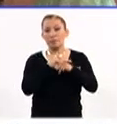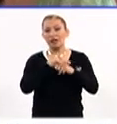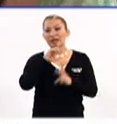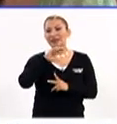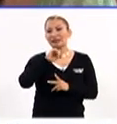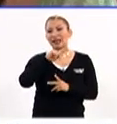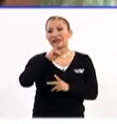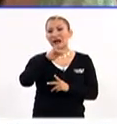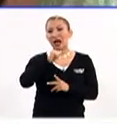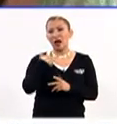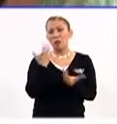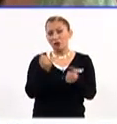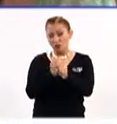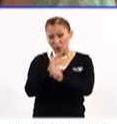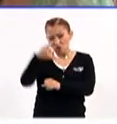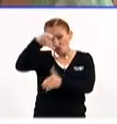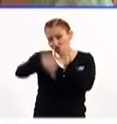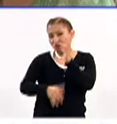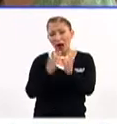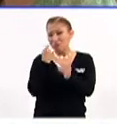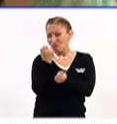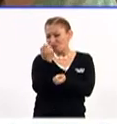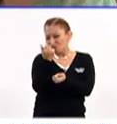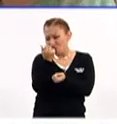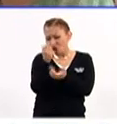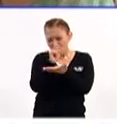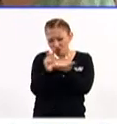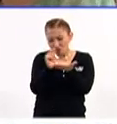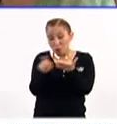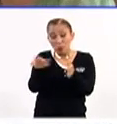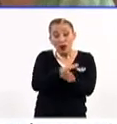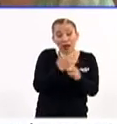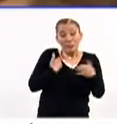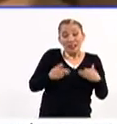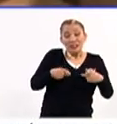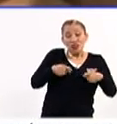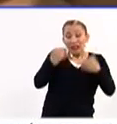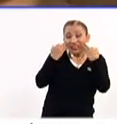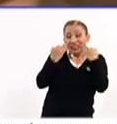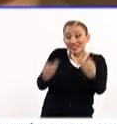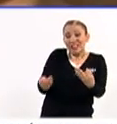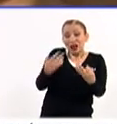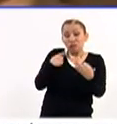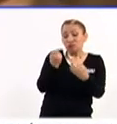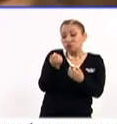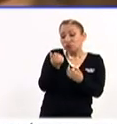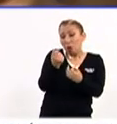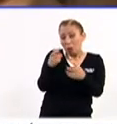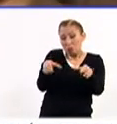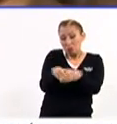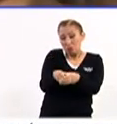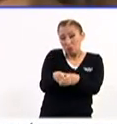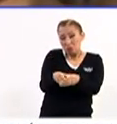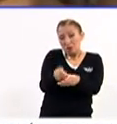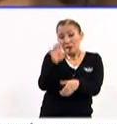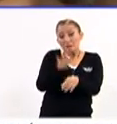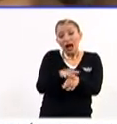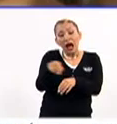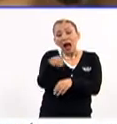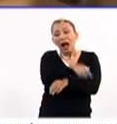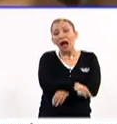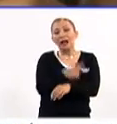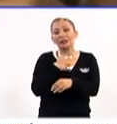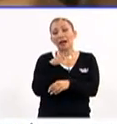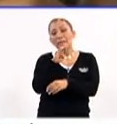Centla tenemos poca información escrita porque los testigos que la narraron son un puñado. El principal